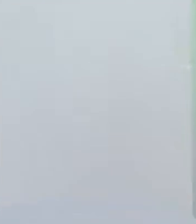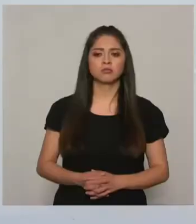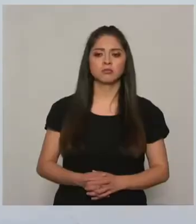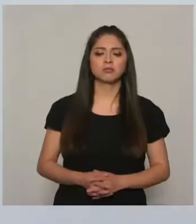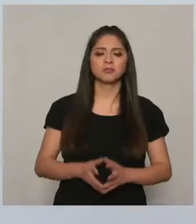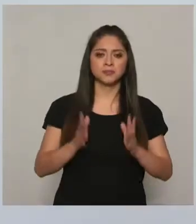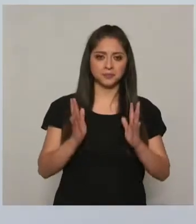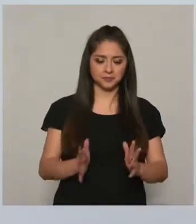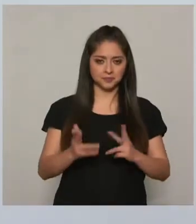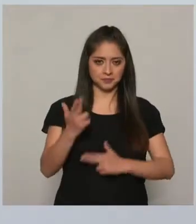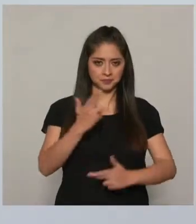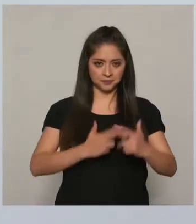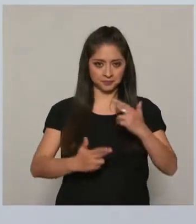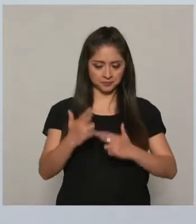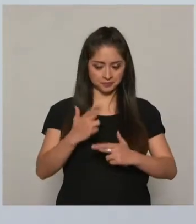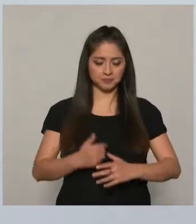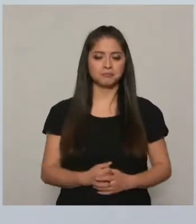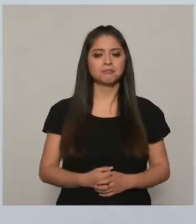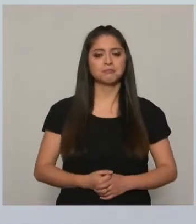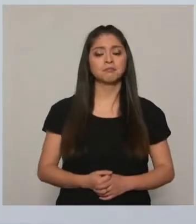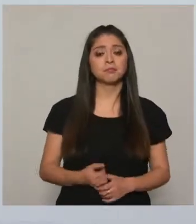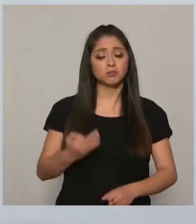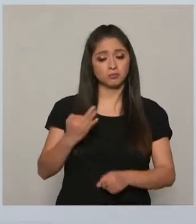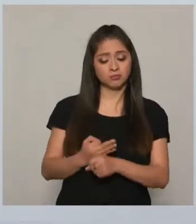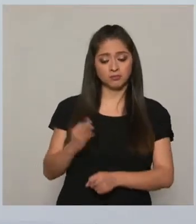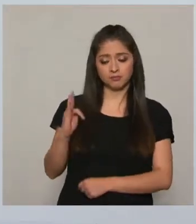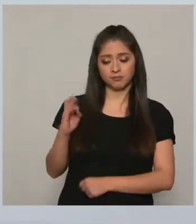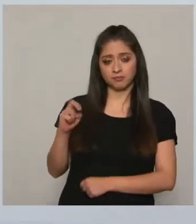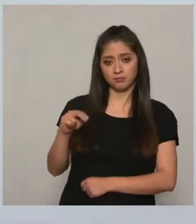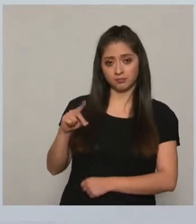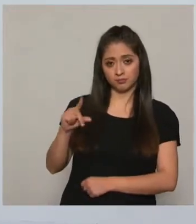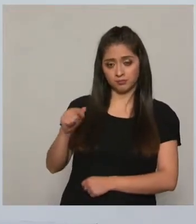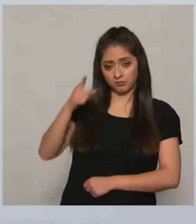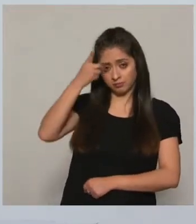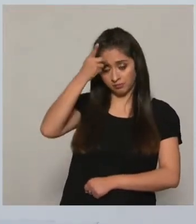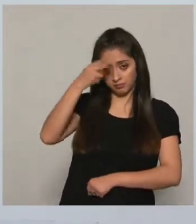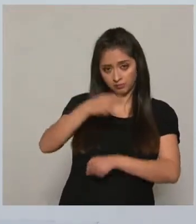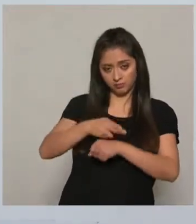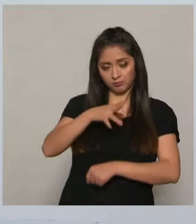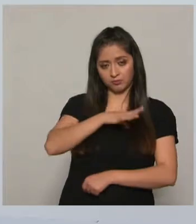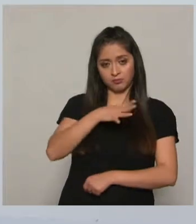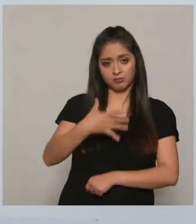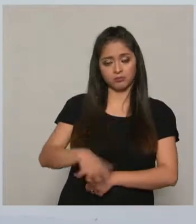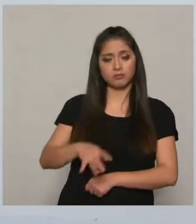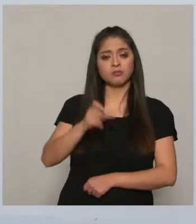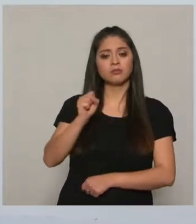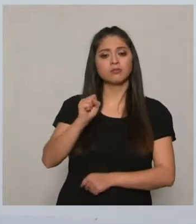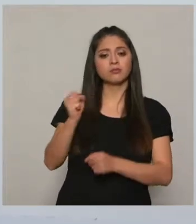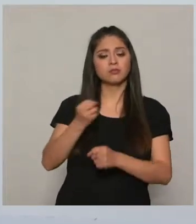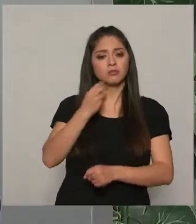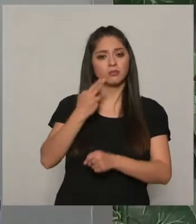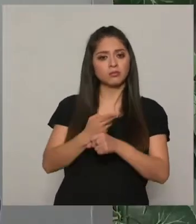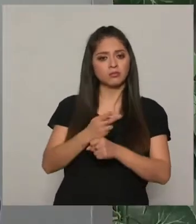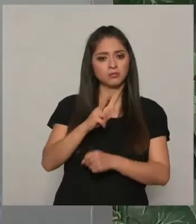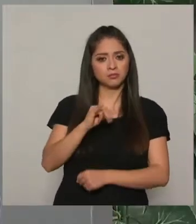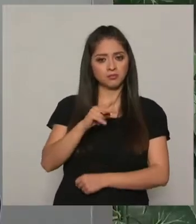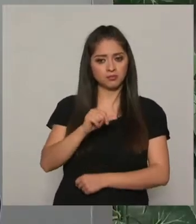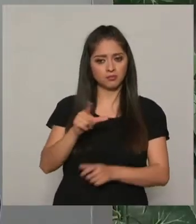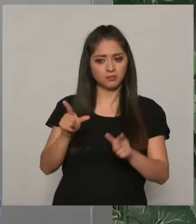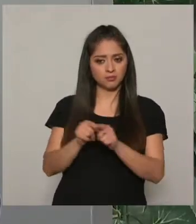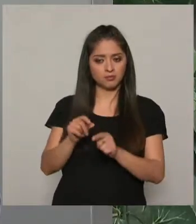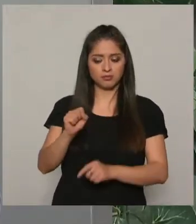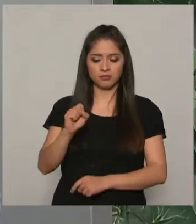Ya regresamos a Agenda y Contexto. Estamos con Fernanda Rivera, ella es directora general de Seguridad Vial de la CEMOVID. Bueno,